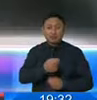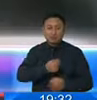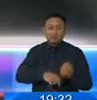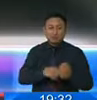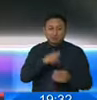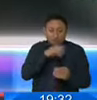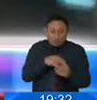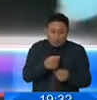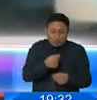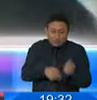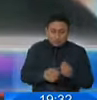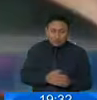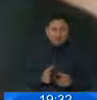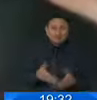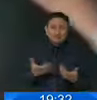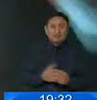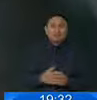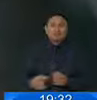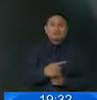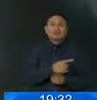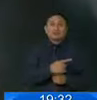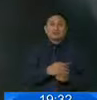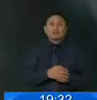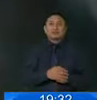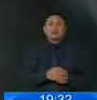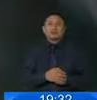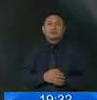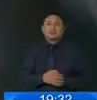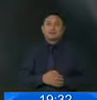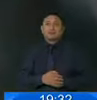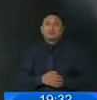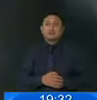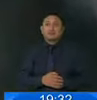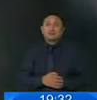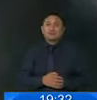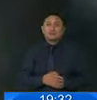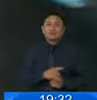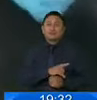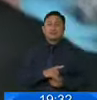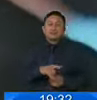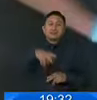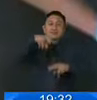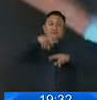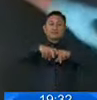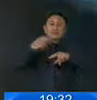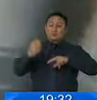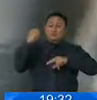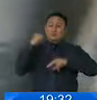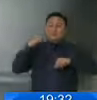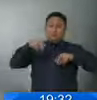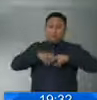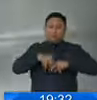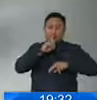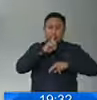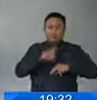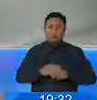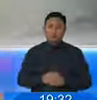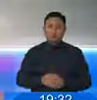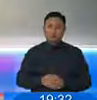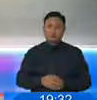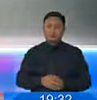interno. Los paquetes estaban camuflados en una especie de caleta adecuada en el asiento posterior del automotor. Trátale de